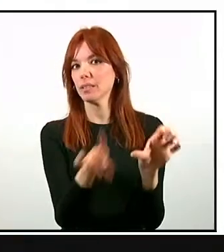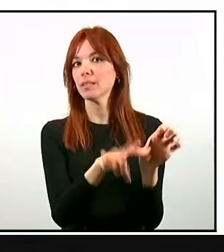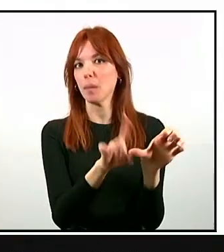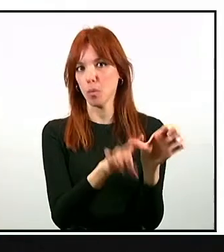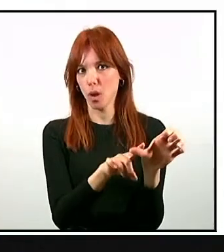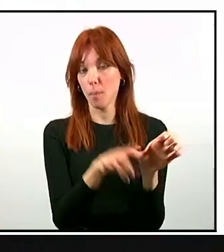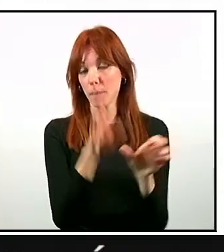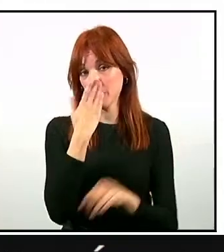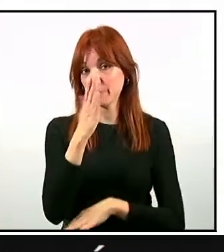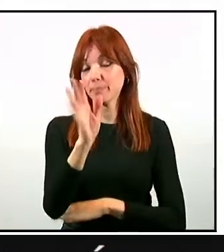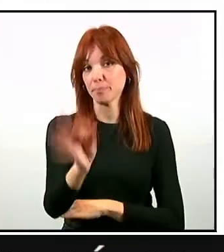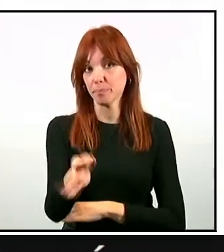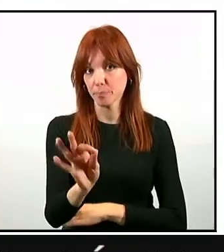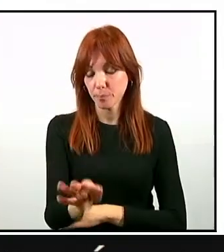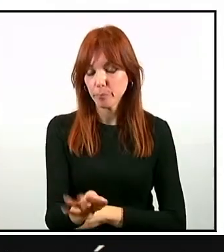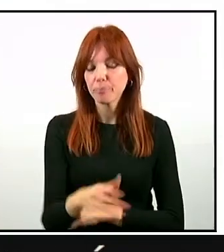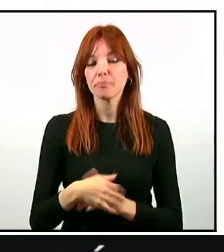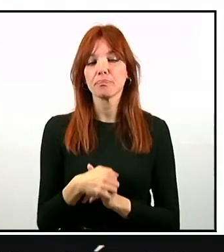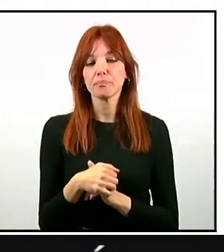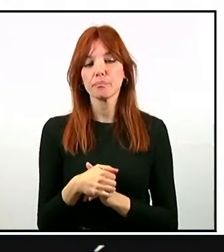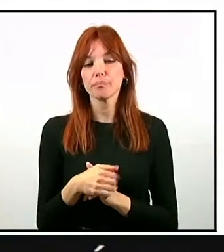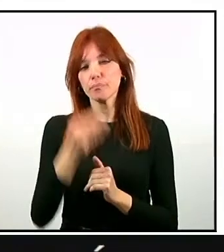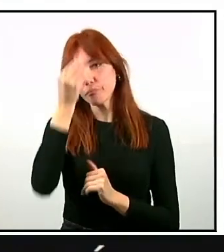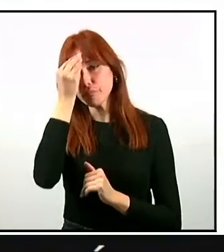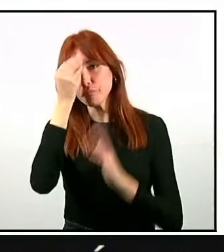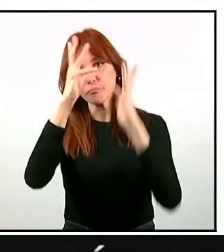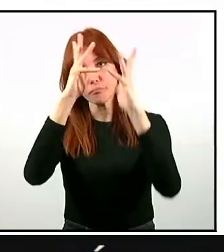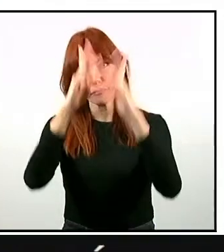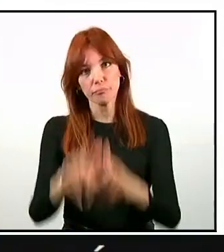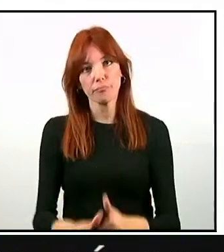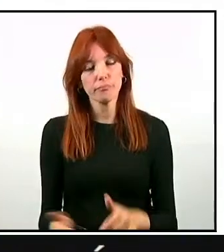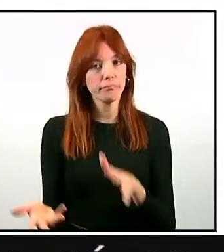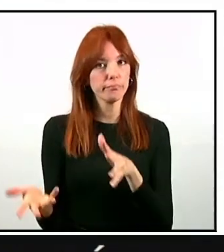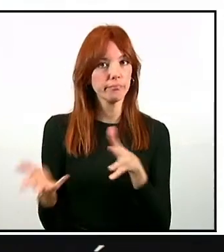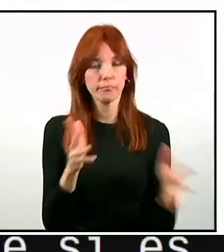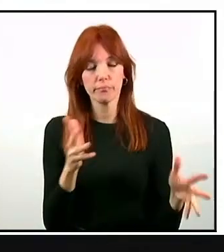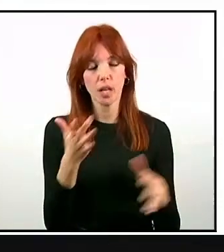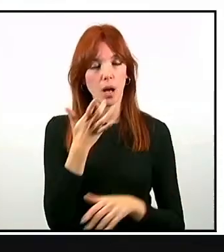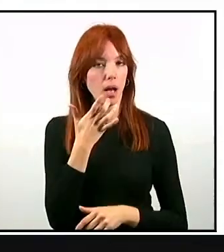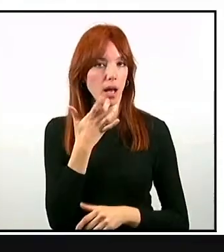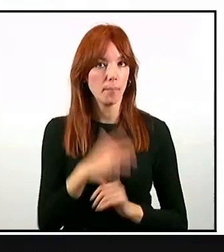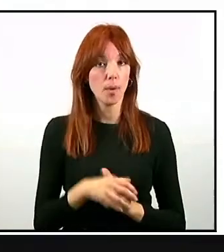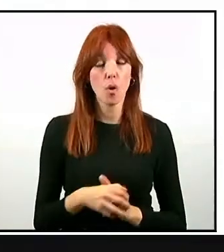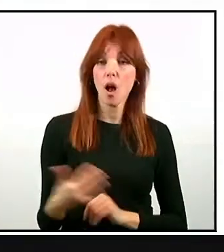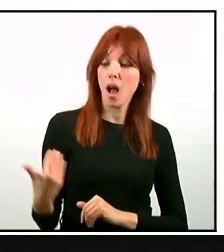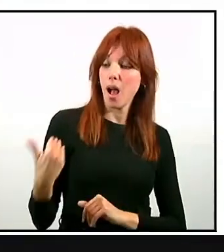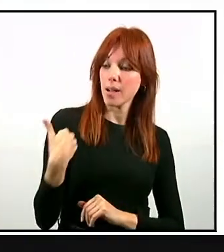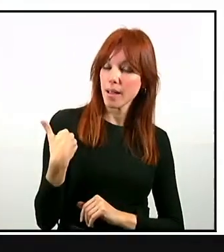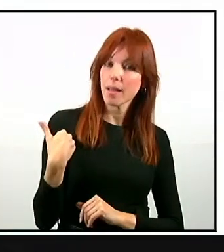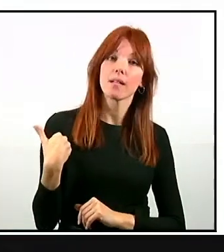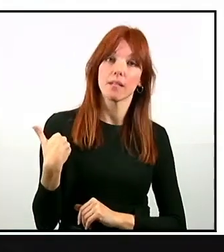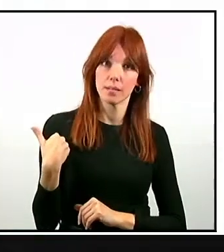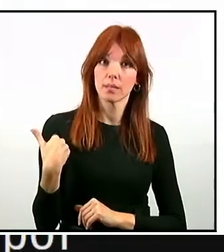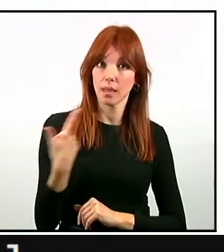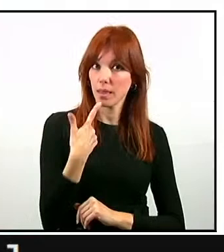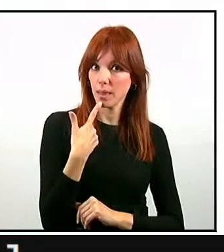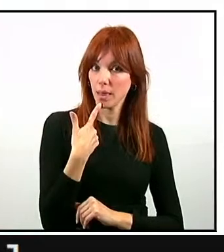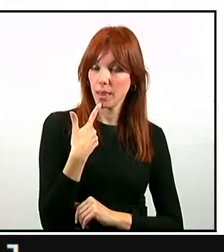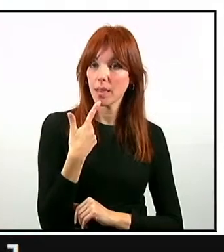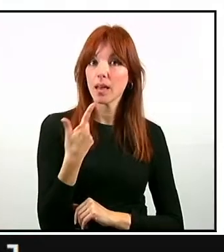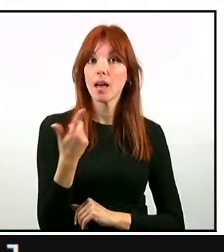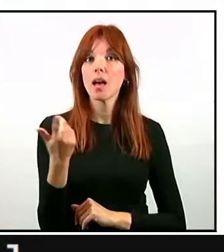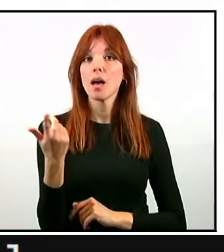que sí es cierto es que las previsiones, y digo, por ejemplo, lo que ayer se manejaba y que el